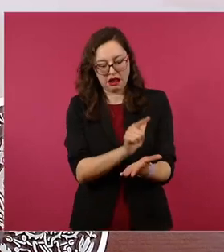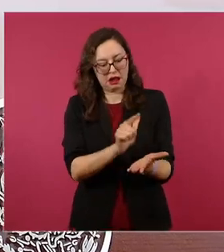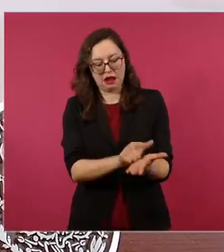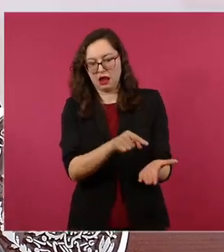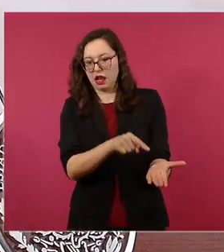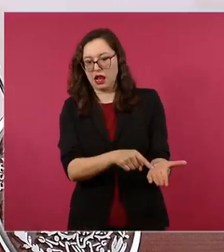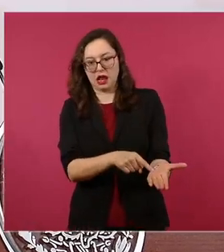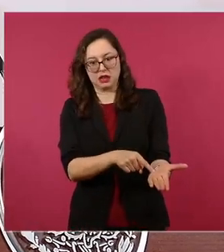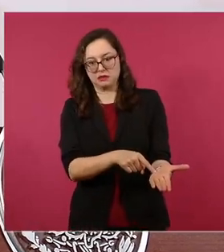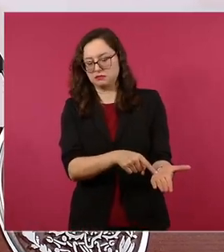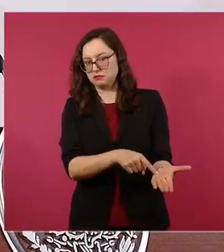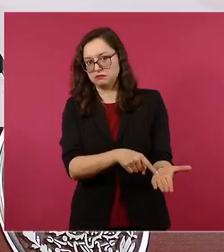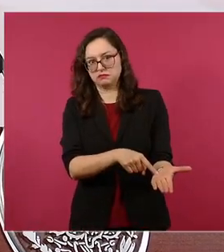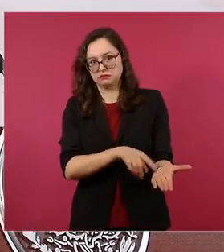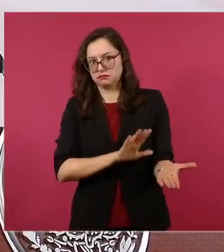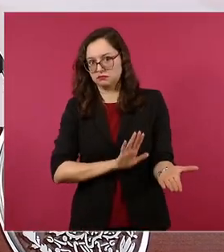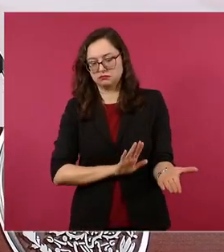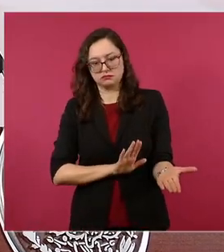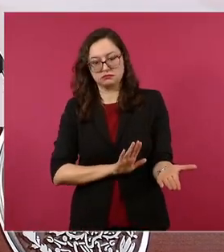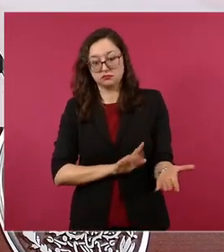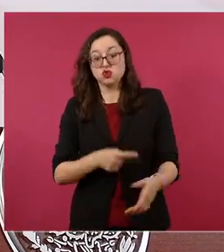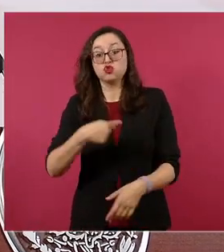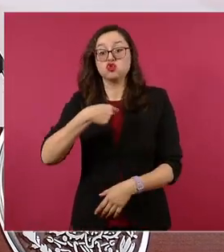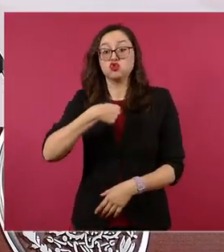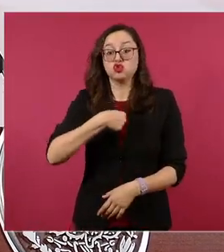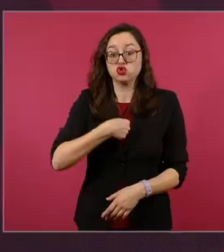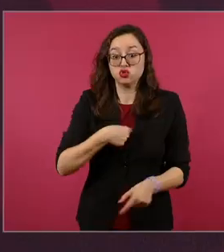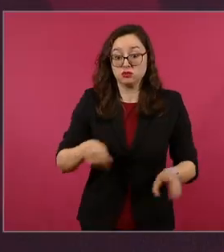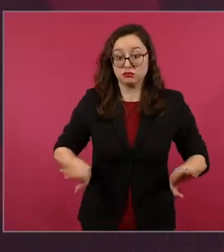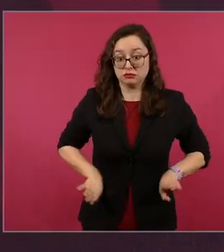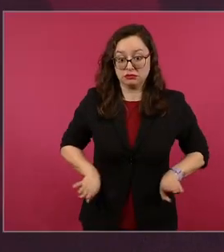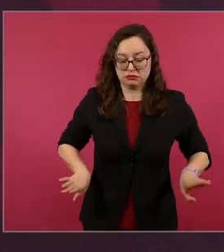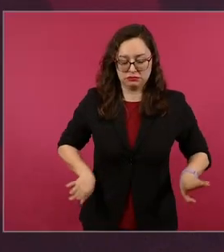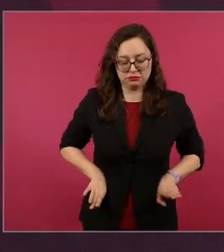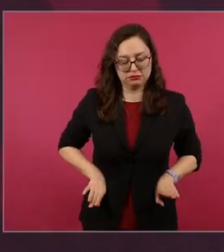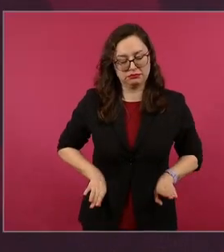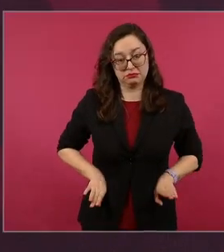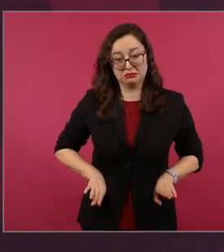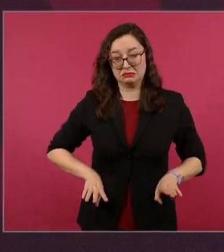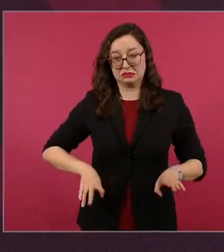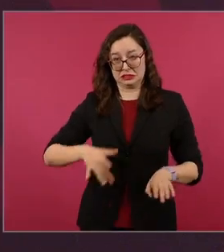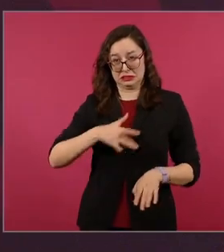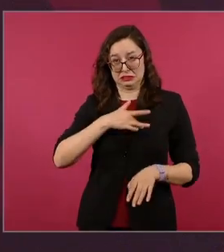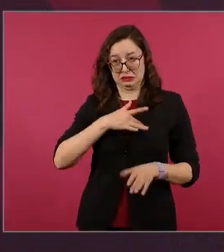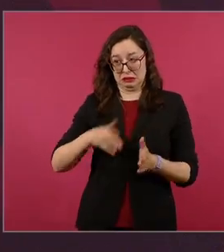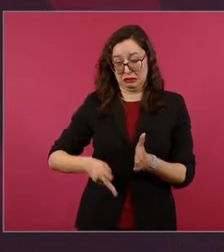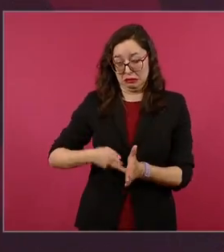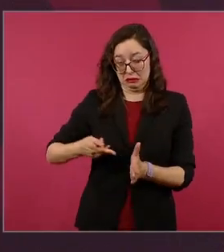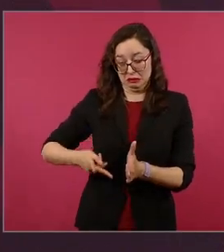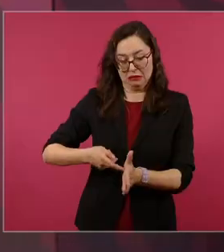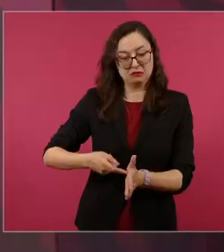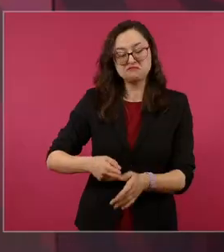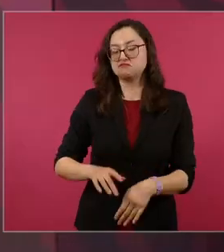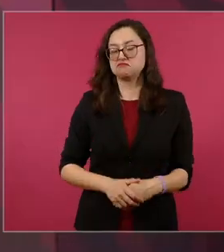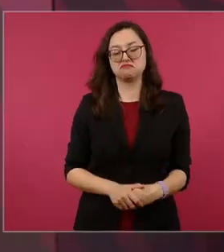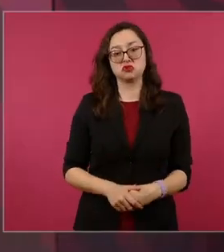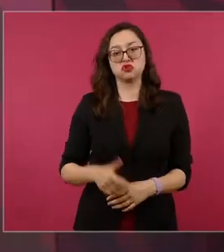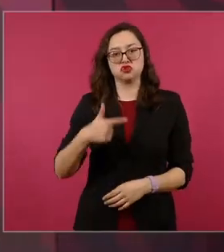apega a mis principios. Soy maderista, creo en el sufragio efectivo y en la no